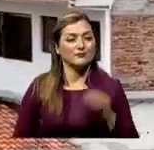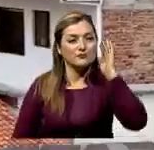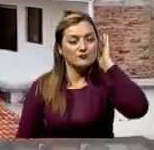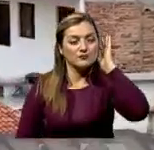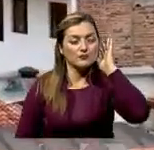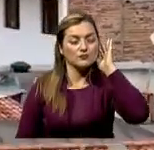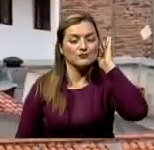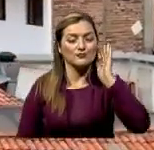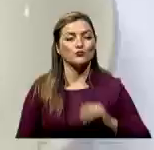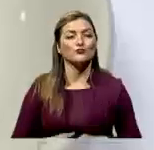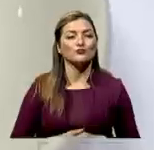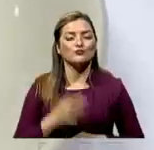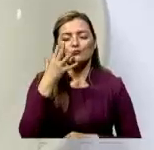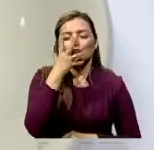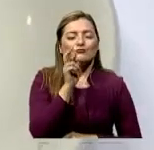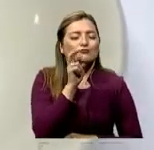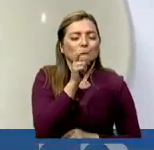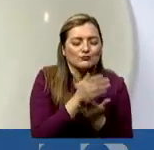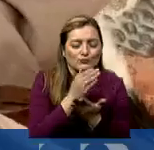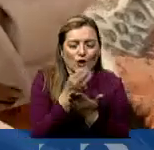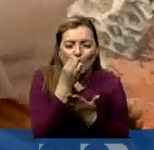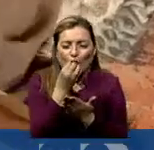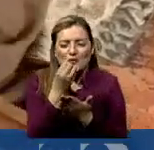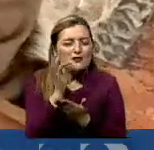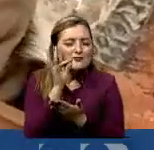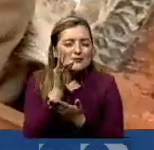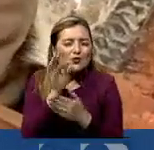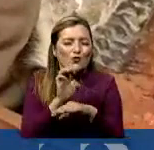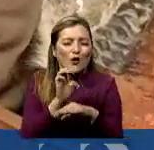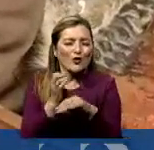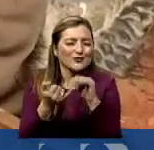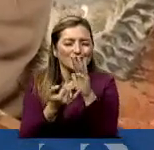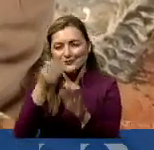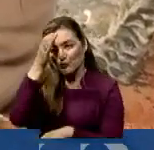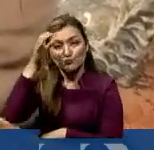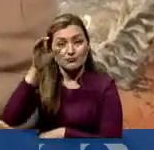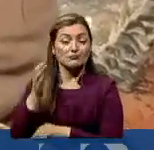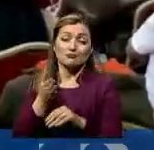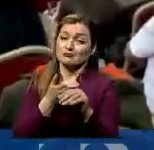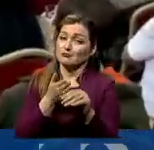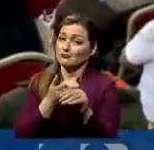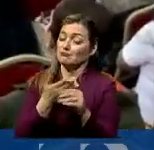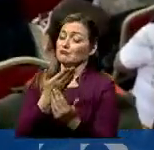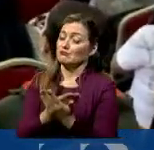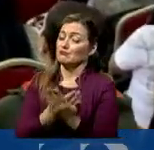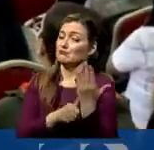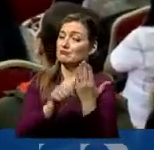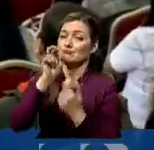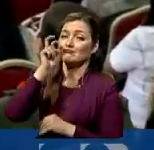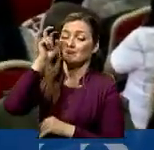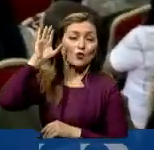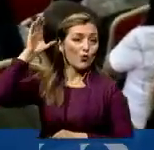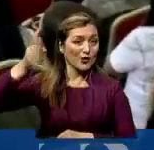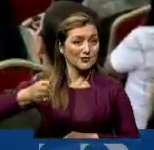Promover los encantos turísticos, gastronómicos y culturales del Ecuador es el objetivo de la nueva iniciativa que lanzó en Cuenca el Ministerio de